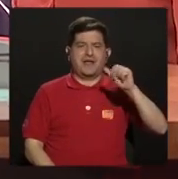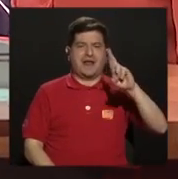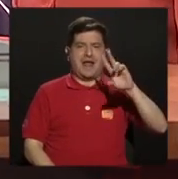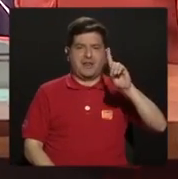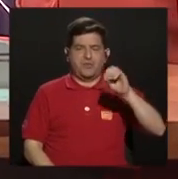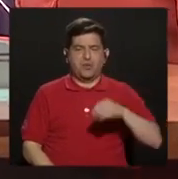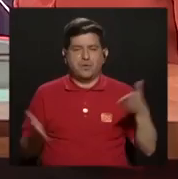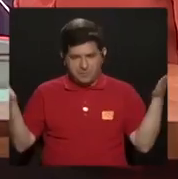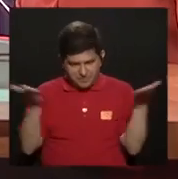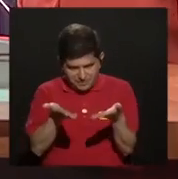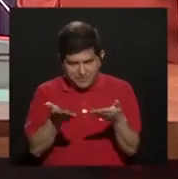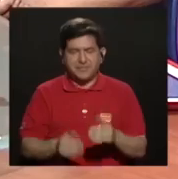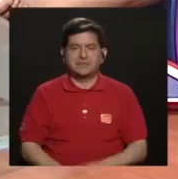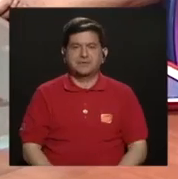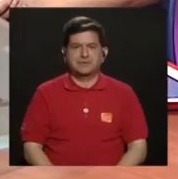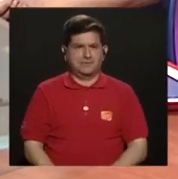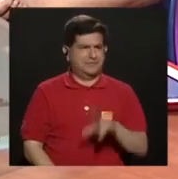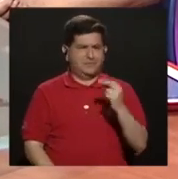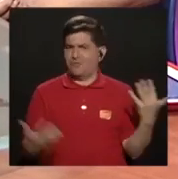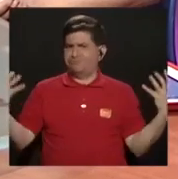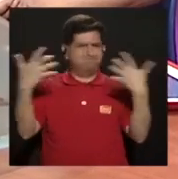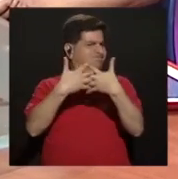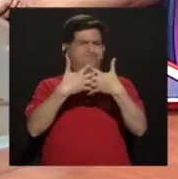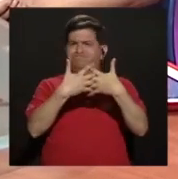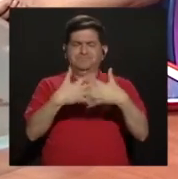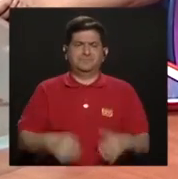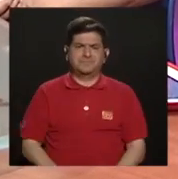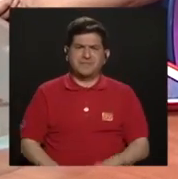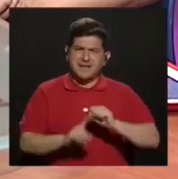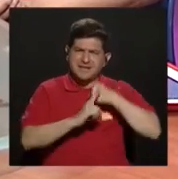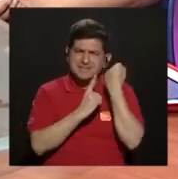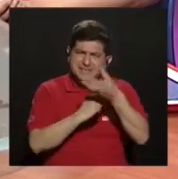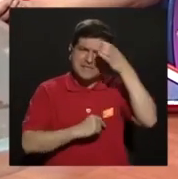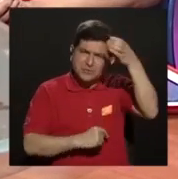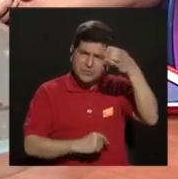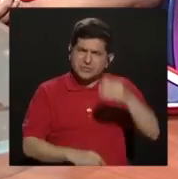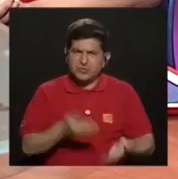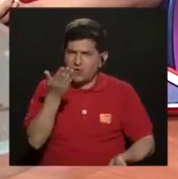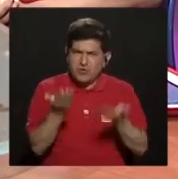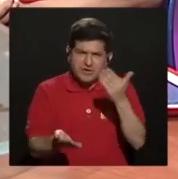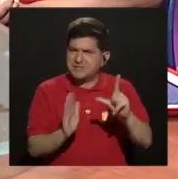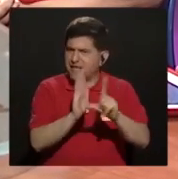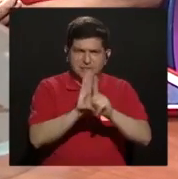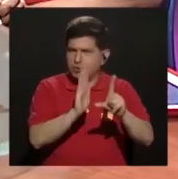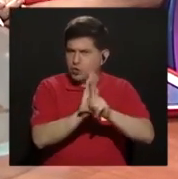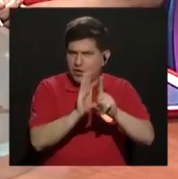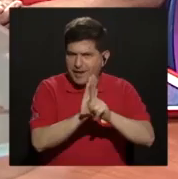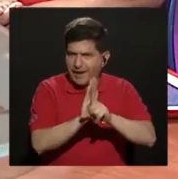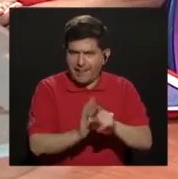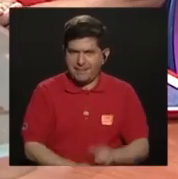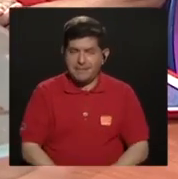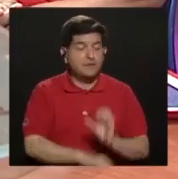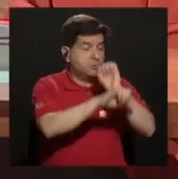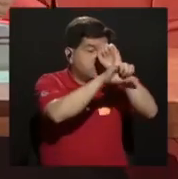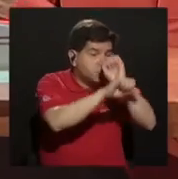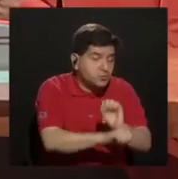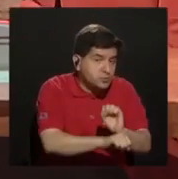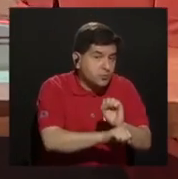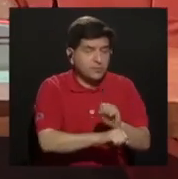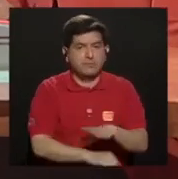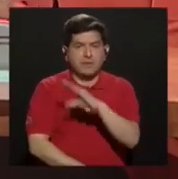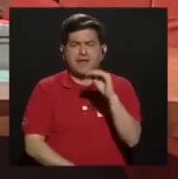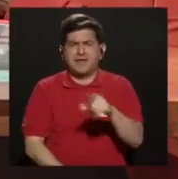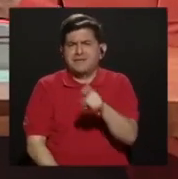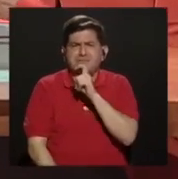creo que no concuerda una cosa con otra. Ya es un asunto cultural, entonces, es más allá de lo legal, claro. Es las costumbres y